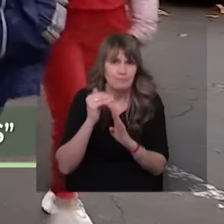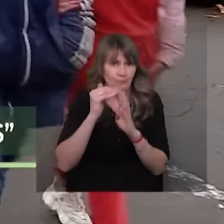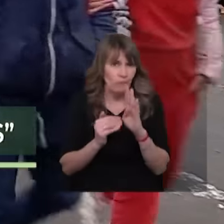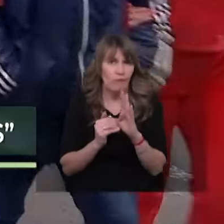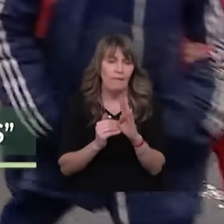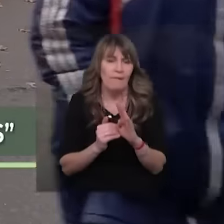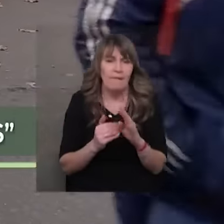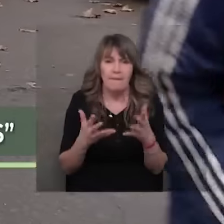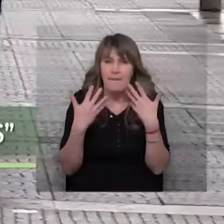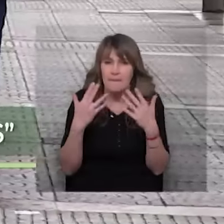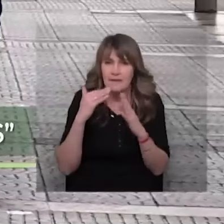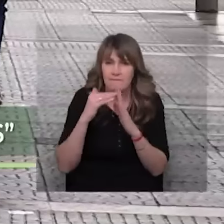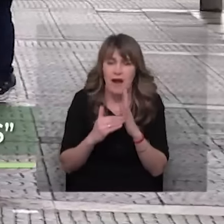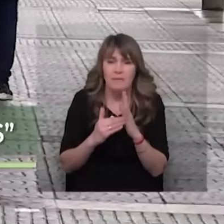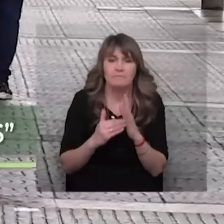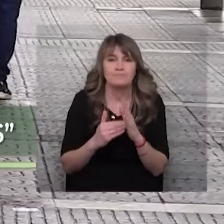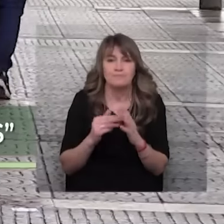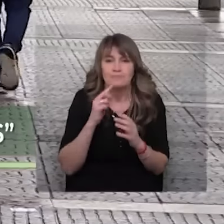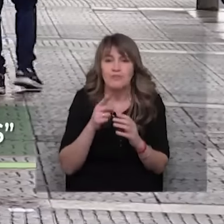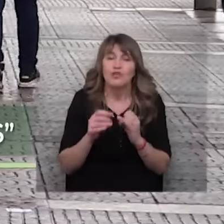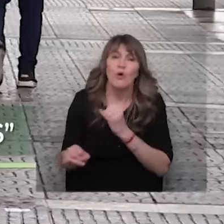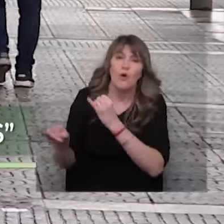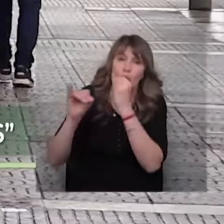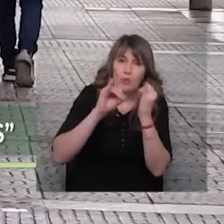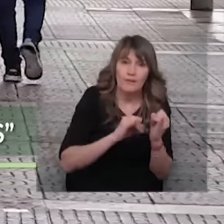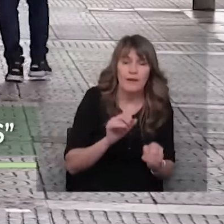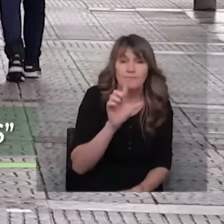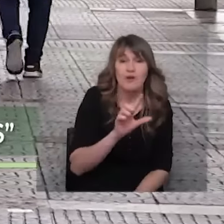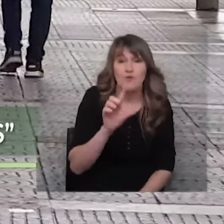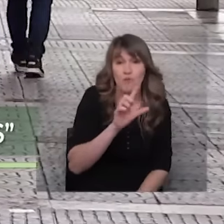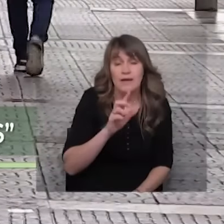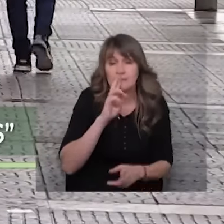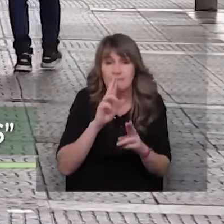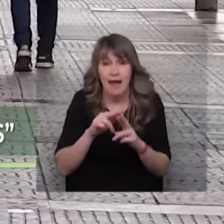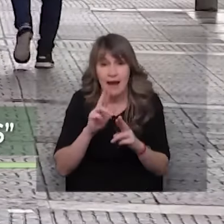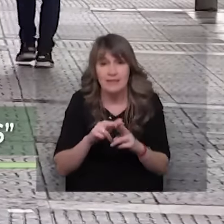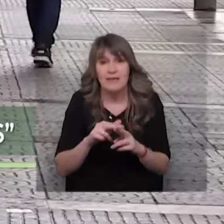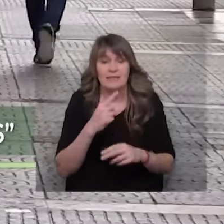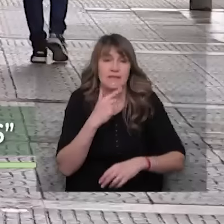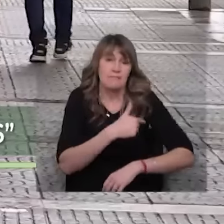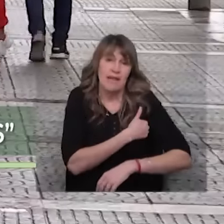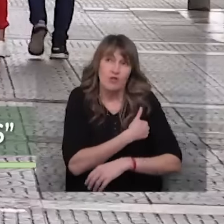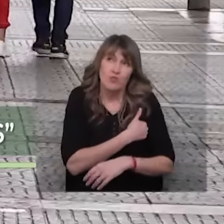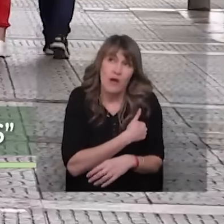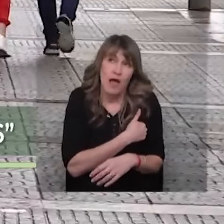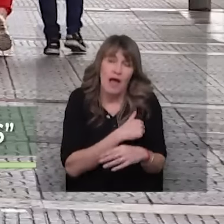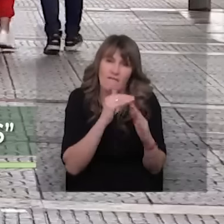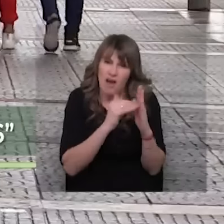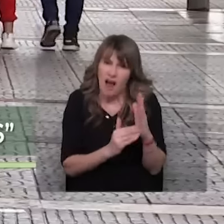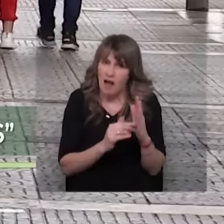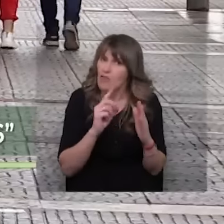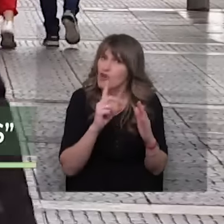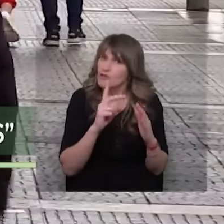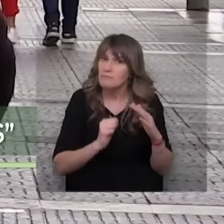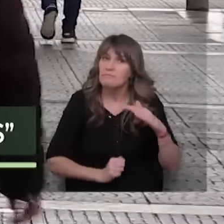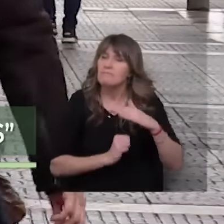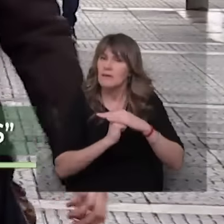temperaturas que se va a procesar durante todo el día y lunes y martes de la semana entrante con temperaturas máximas bajas estamos hablando de 12 13 gr